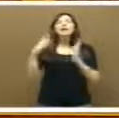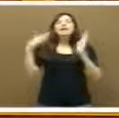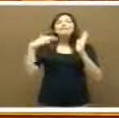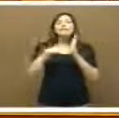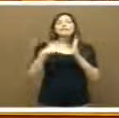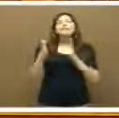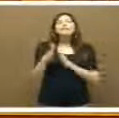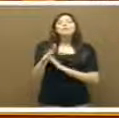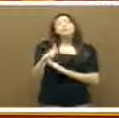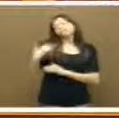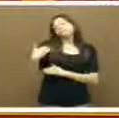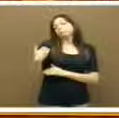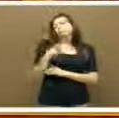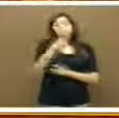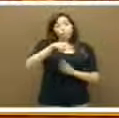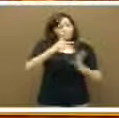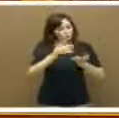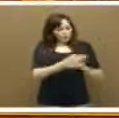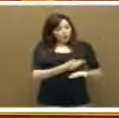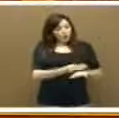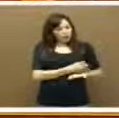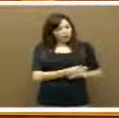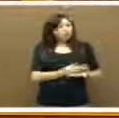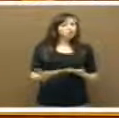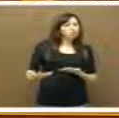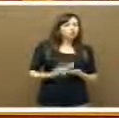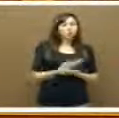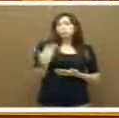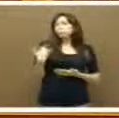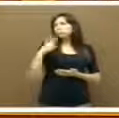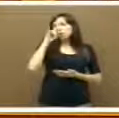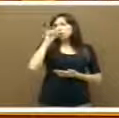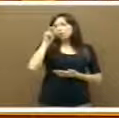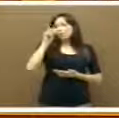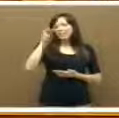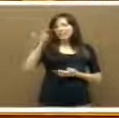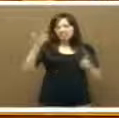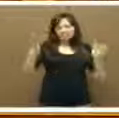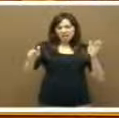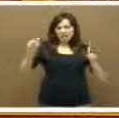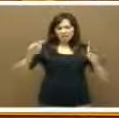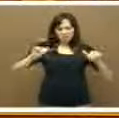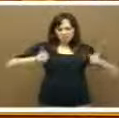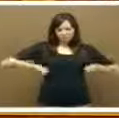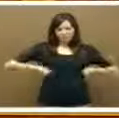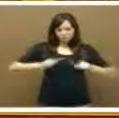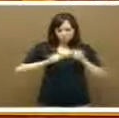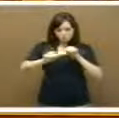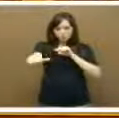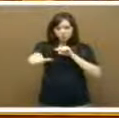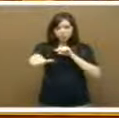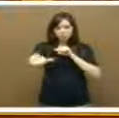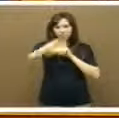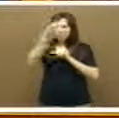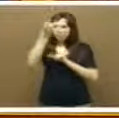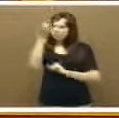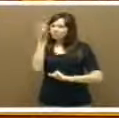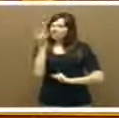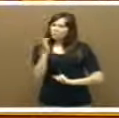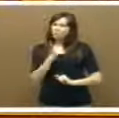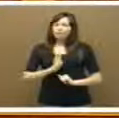que todos ustedes también, señores socialistas, están ganando desde 2013. ¿Cómo pueden decir aquí qué osadía tan grande